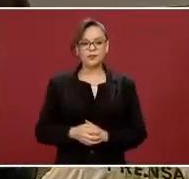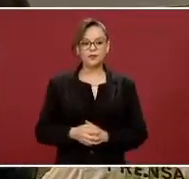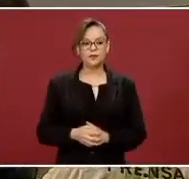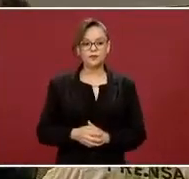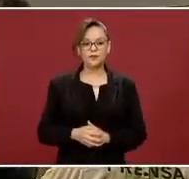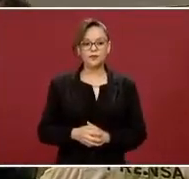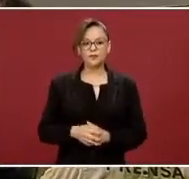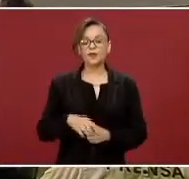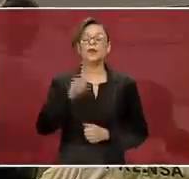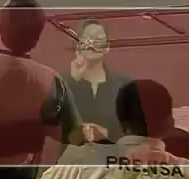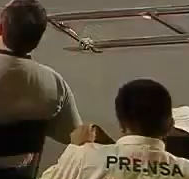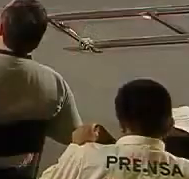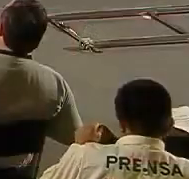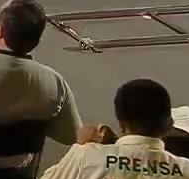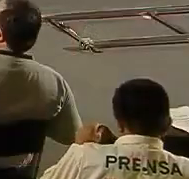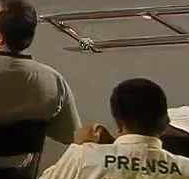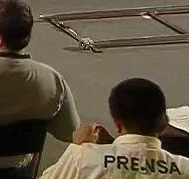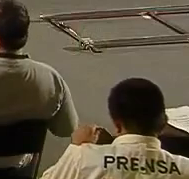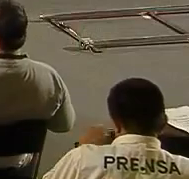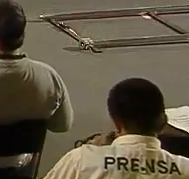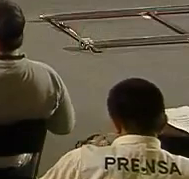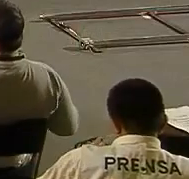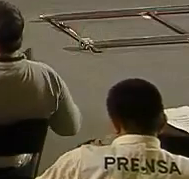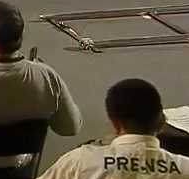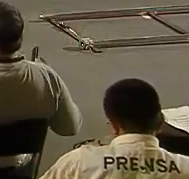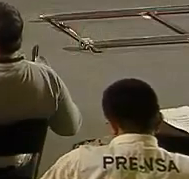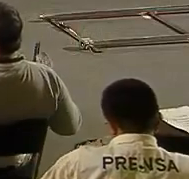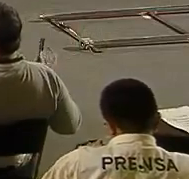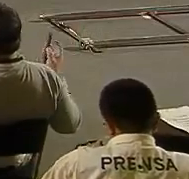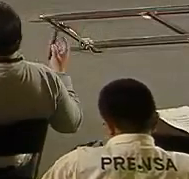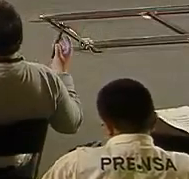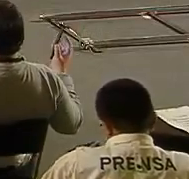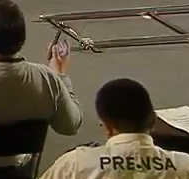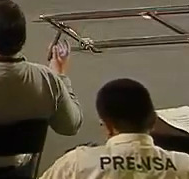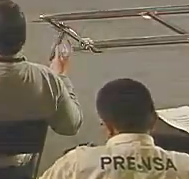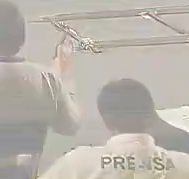Mañana platicamos. Gracias. Vamos, el ISSSTE está haciendo algo parecido.